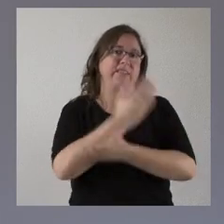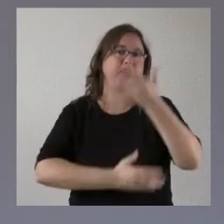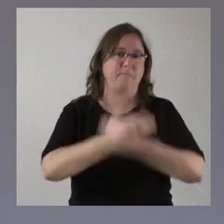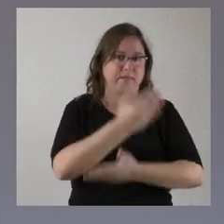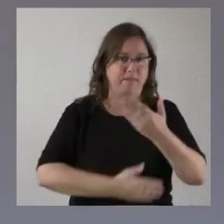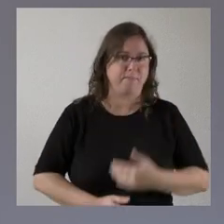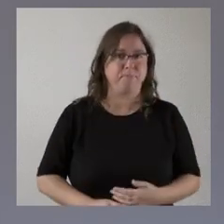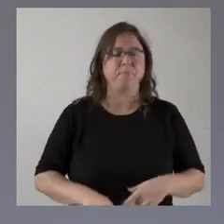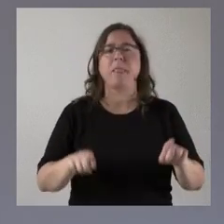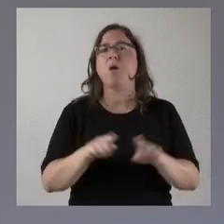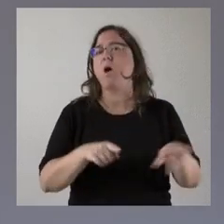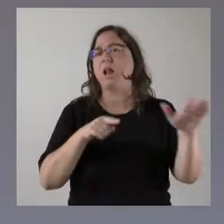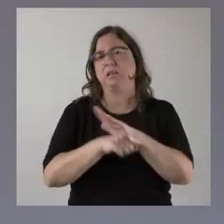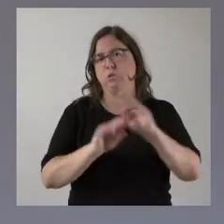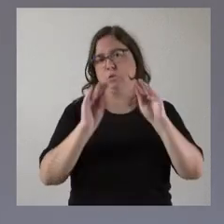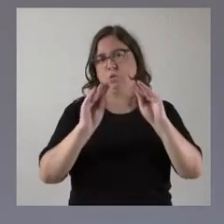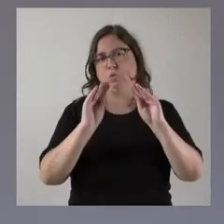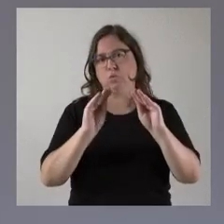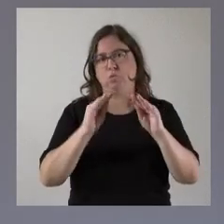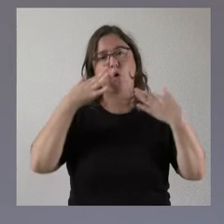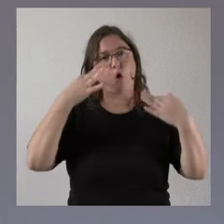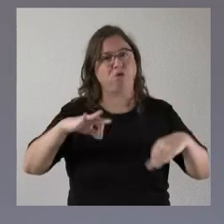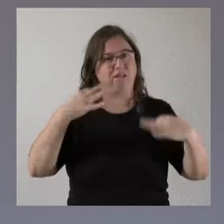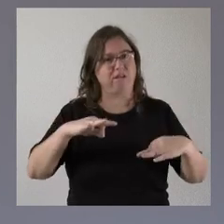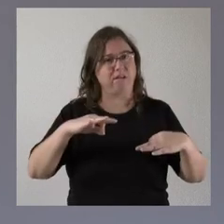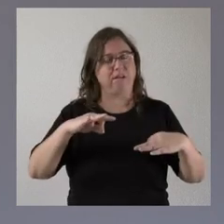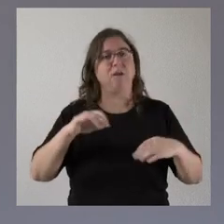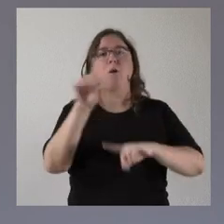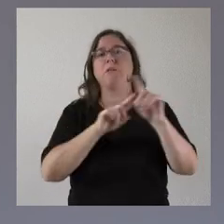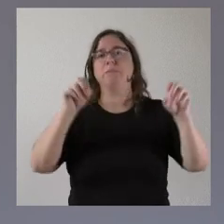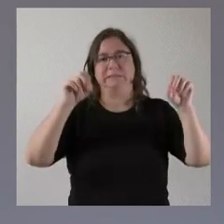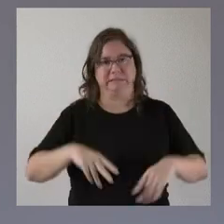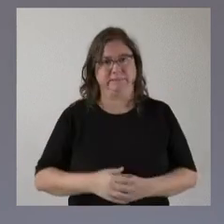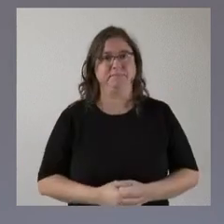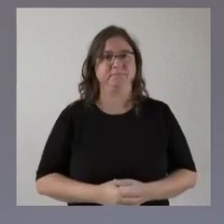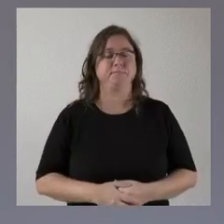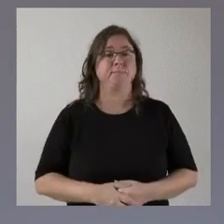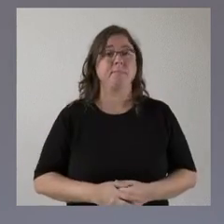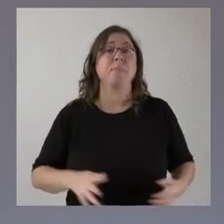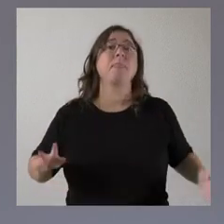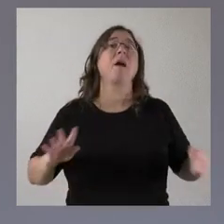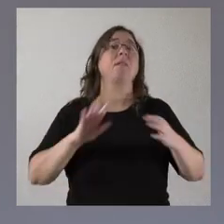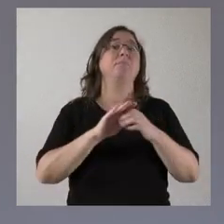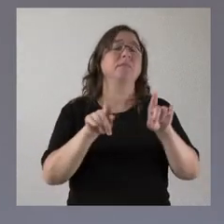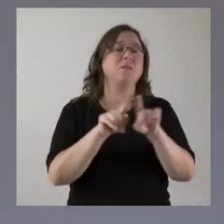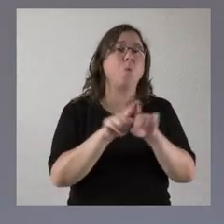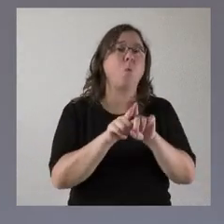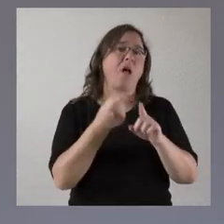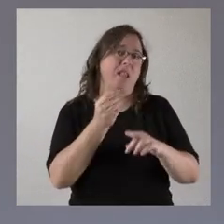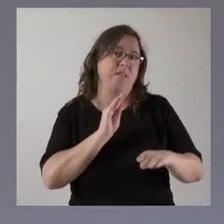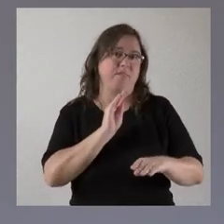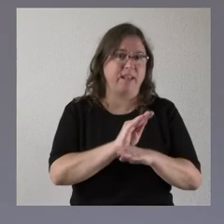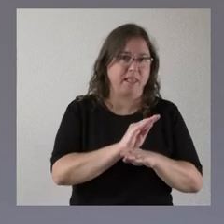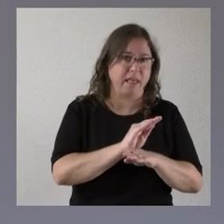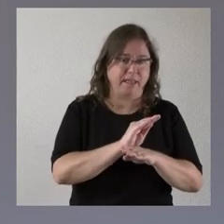continúan su tramitación ordinarias sin ningún problema respecto a la financiación nosotros desde la junta